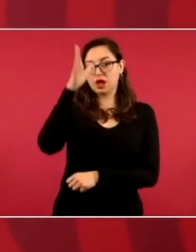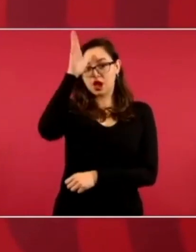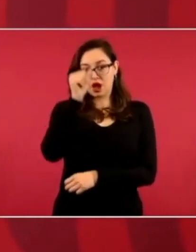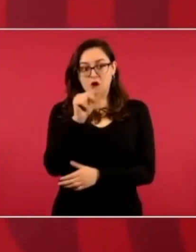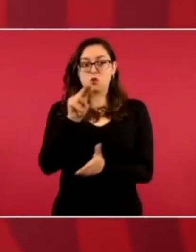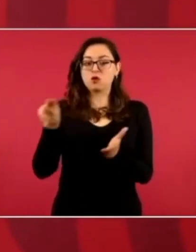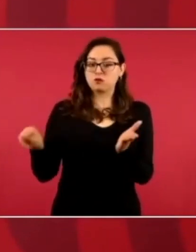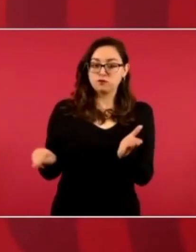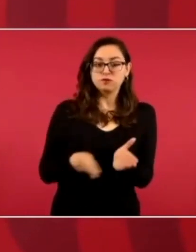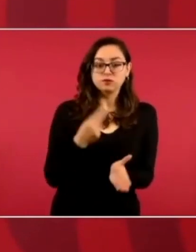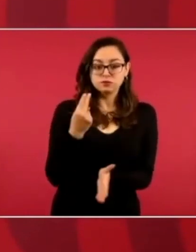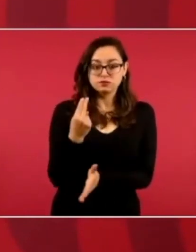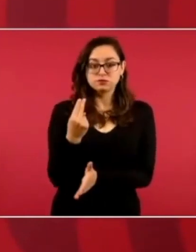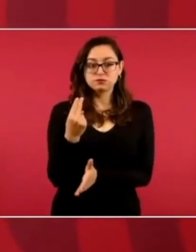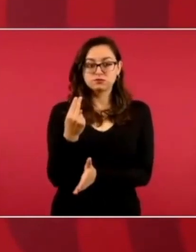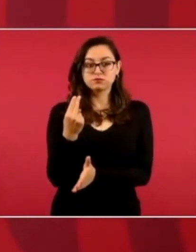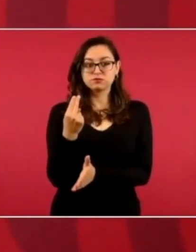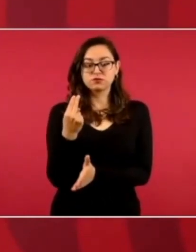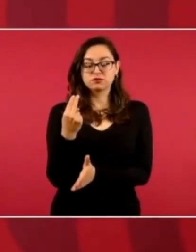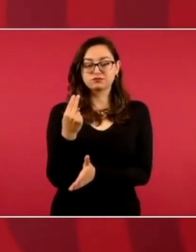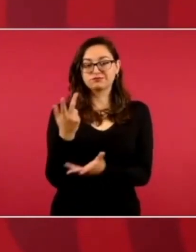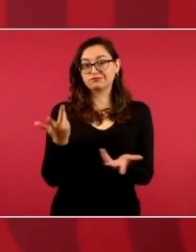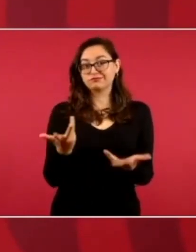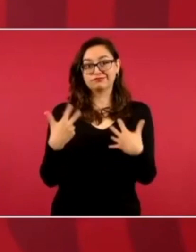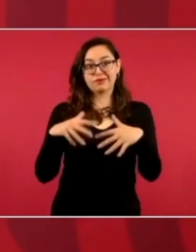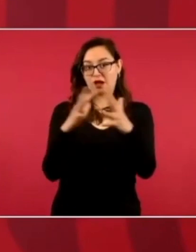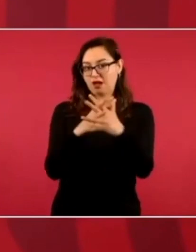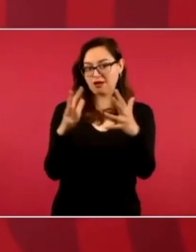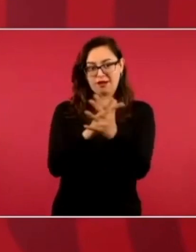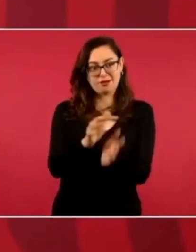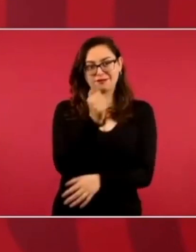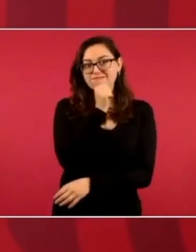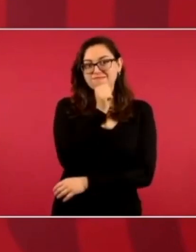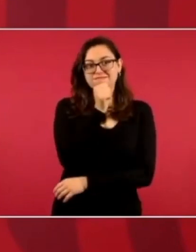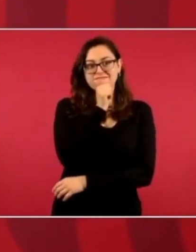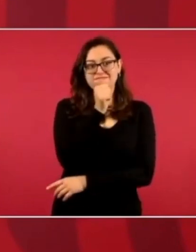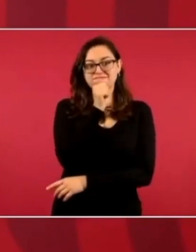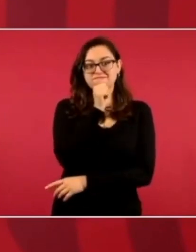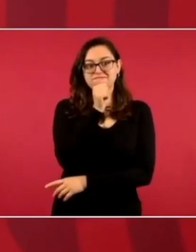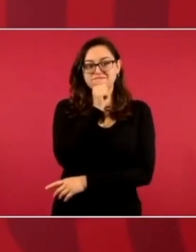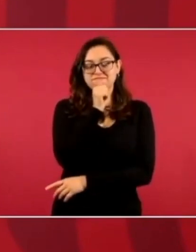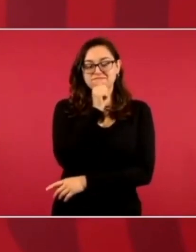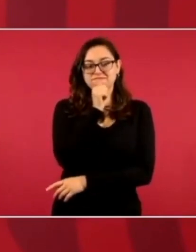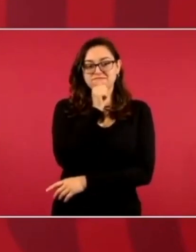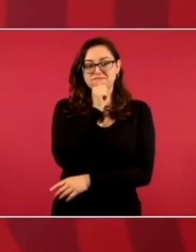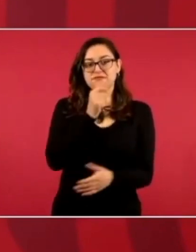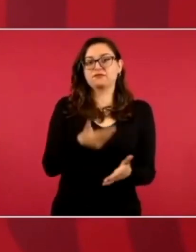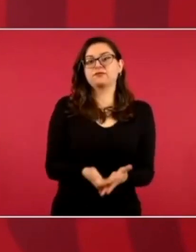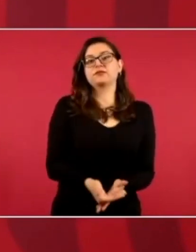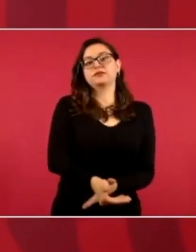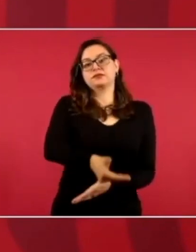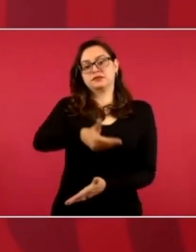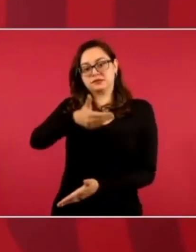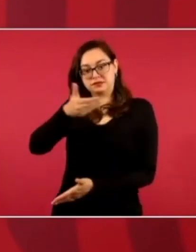antes de la guerra de Rusia y